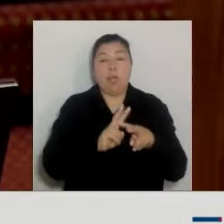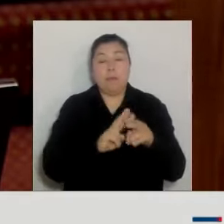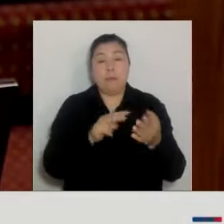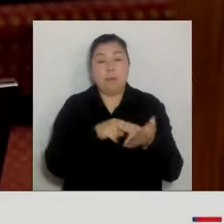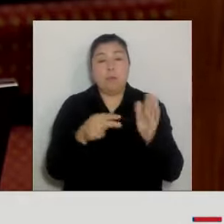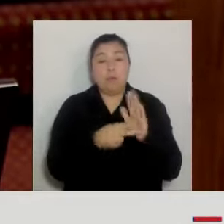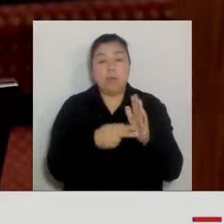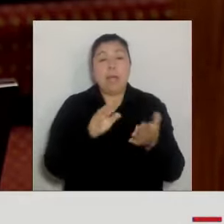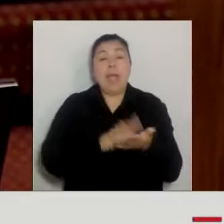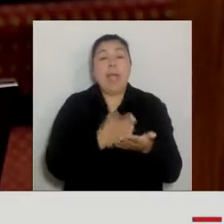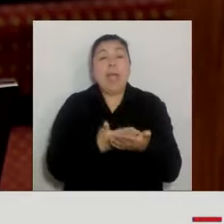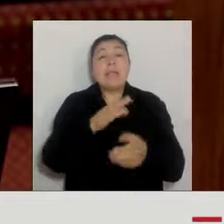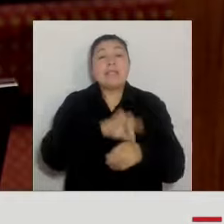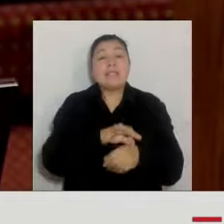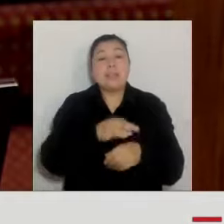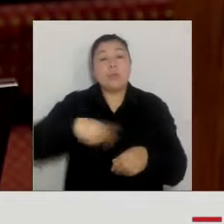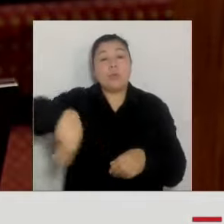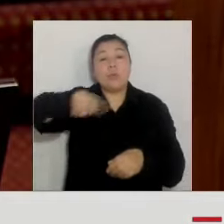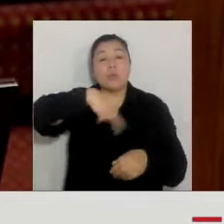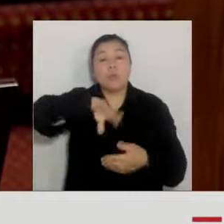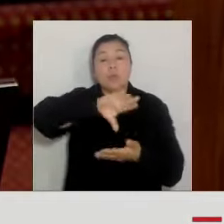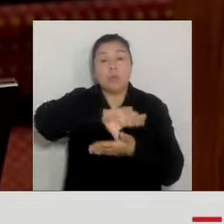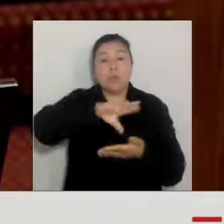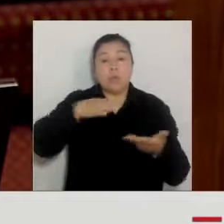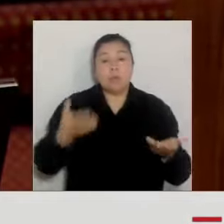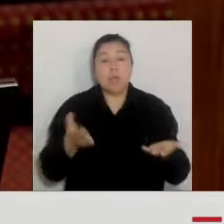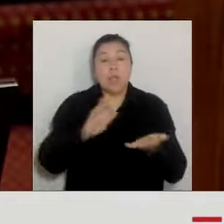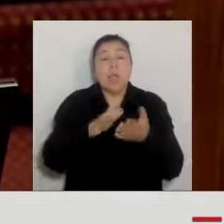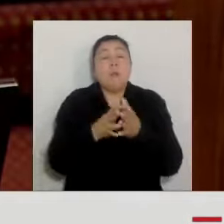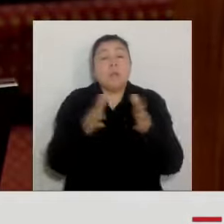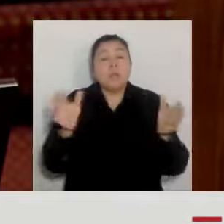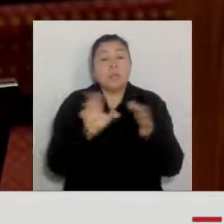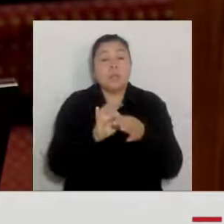salud de nuestra población Muchas gracias